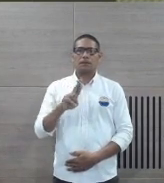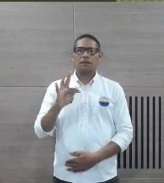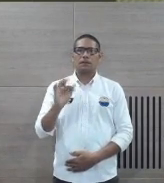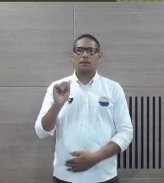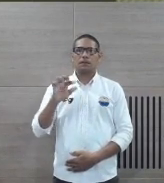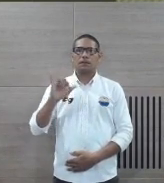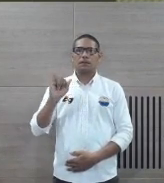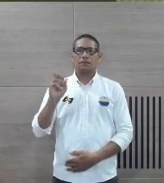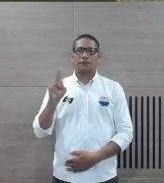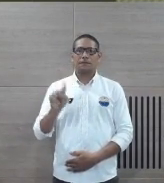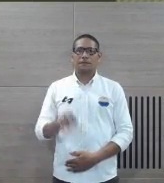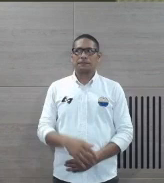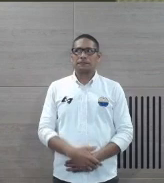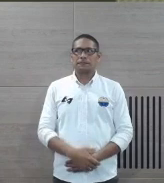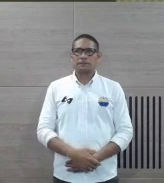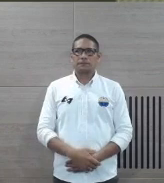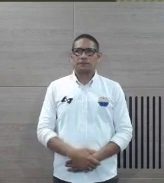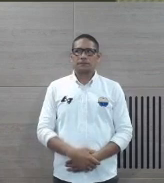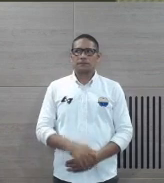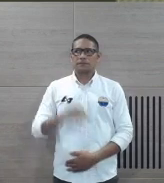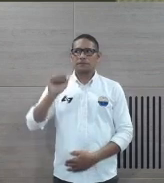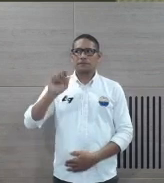Angela Sabrina Ballesteros Toro.